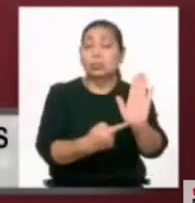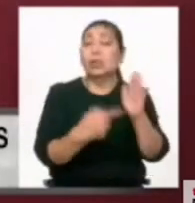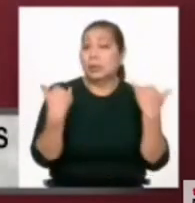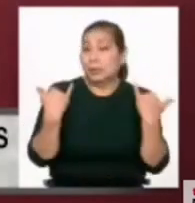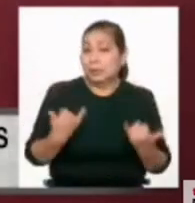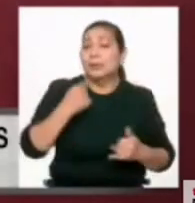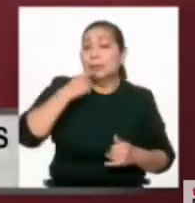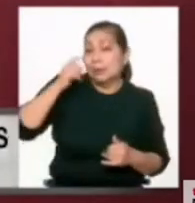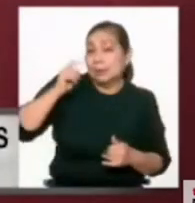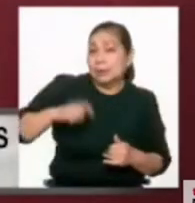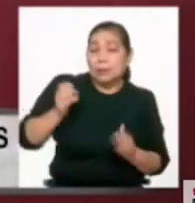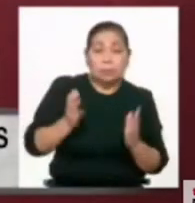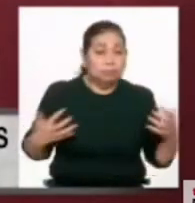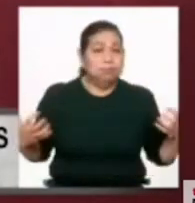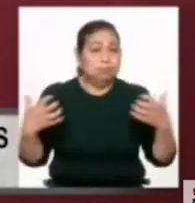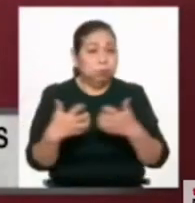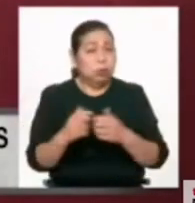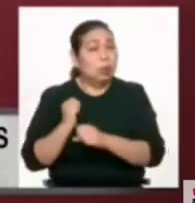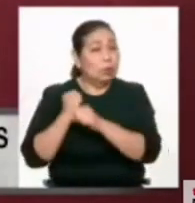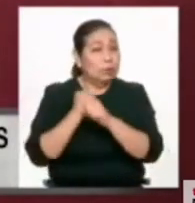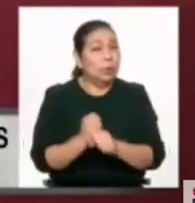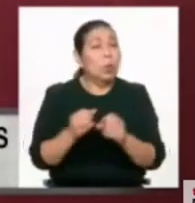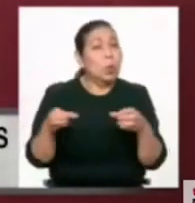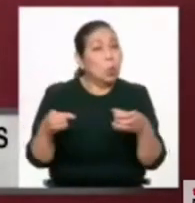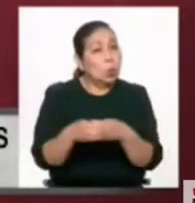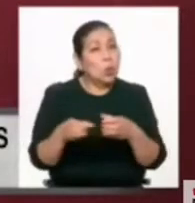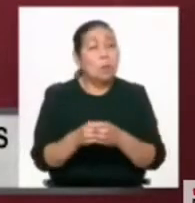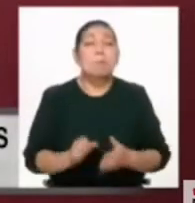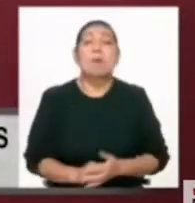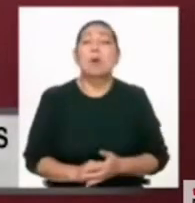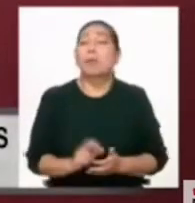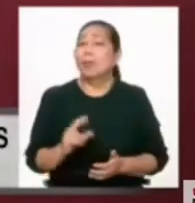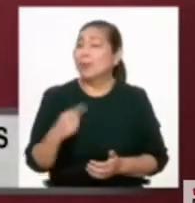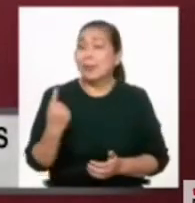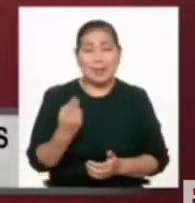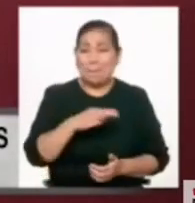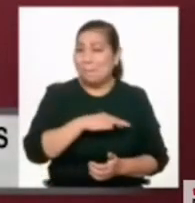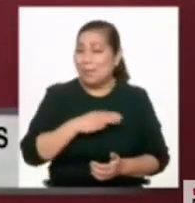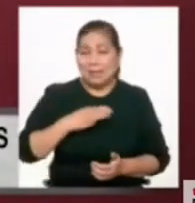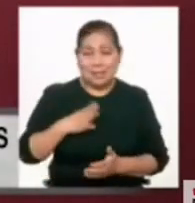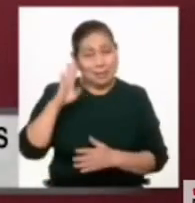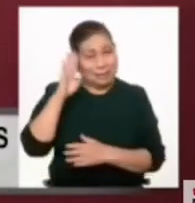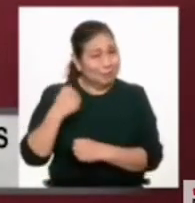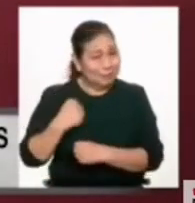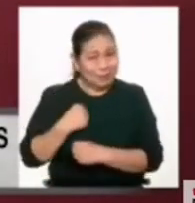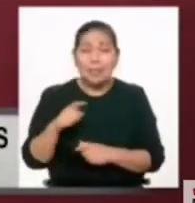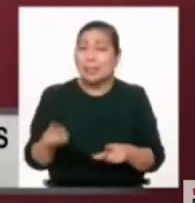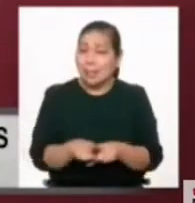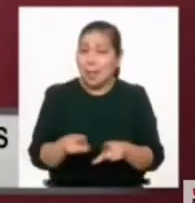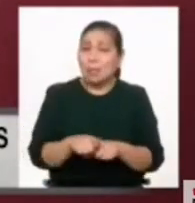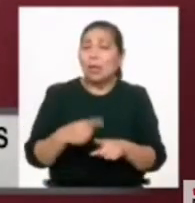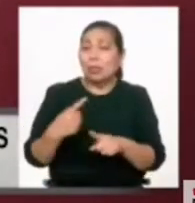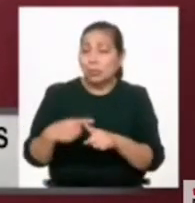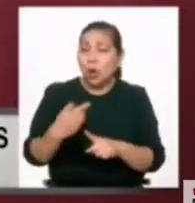también esta necesidad de articulación de esfuerzos con el sector, no solamente el Ministerio del Interior, sino también